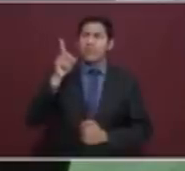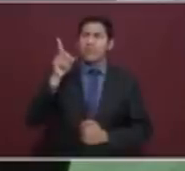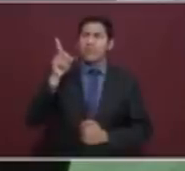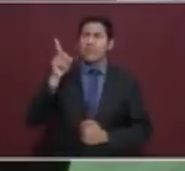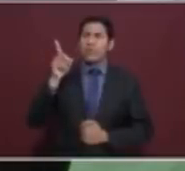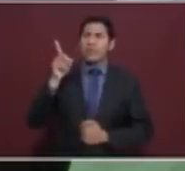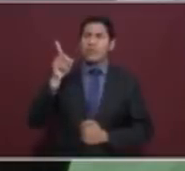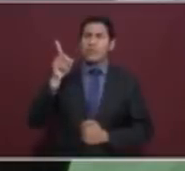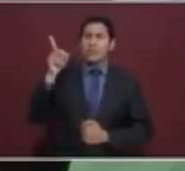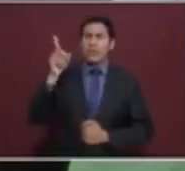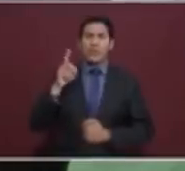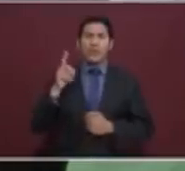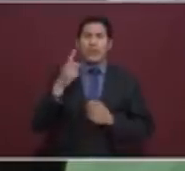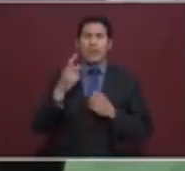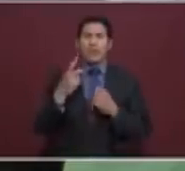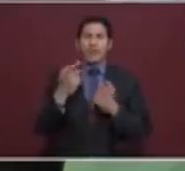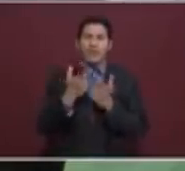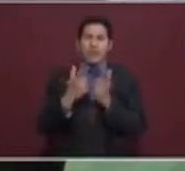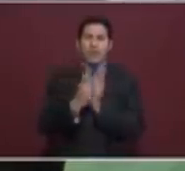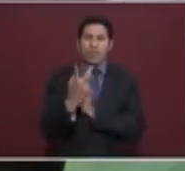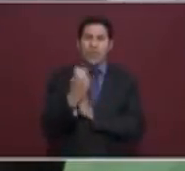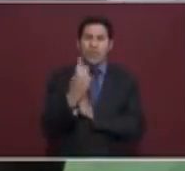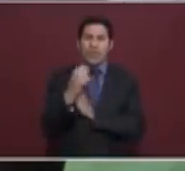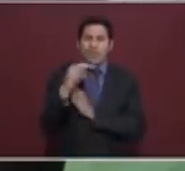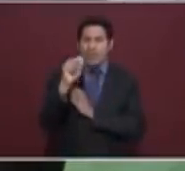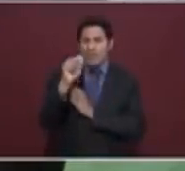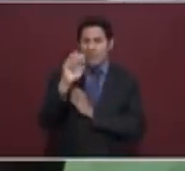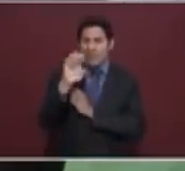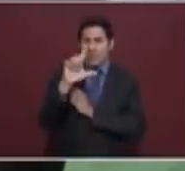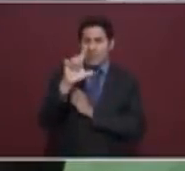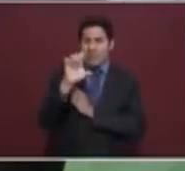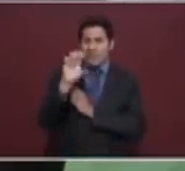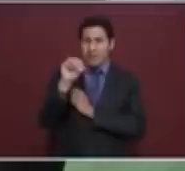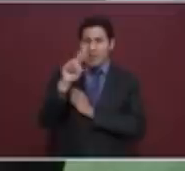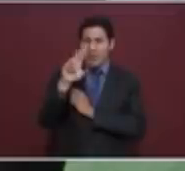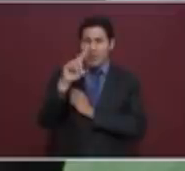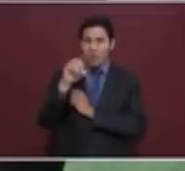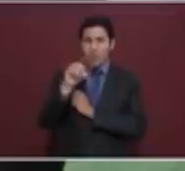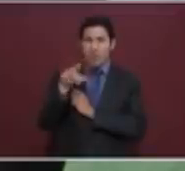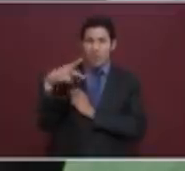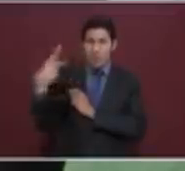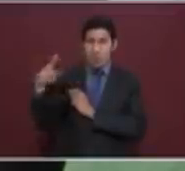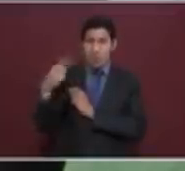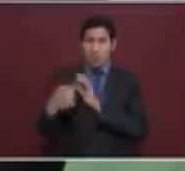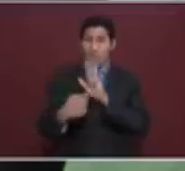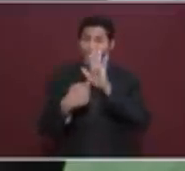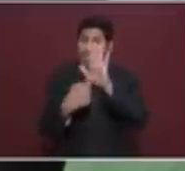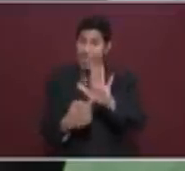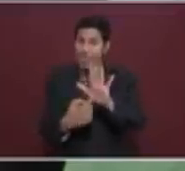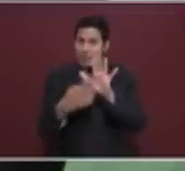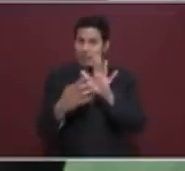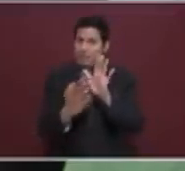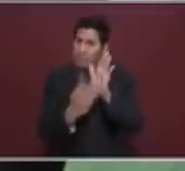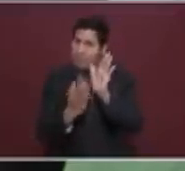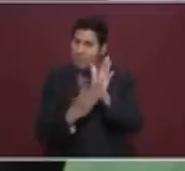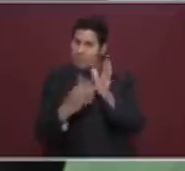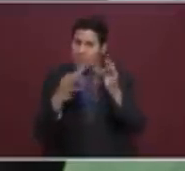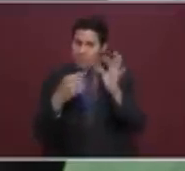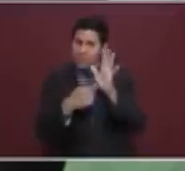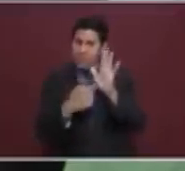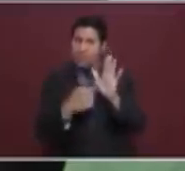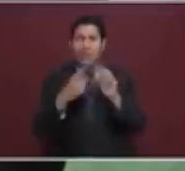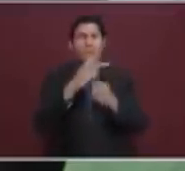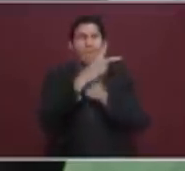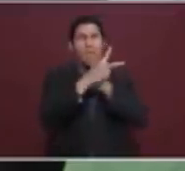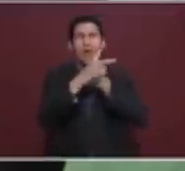telemundo reveló un documento del gobierno de los eeuu con rostros y nombres de personas de varios países